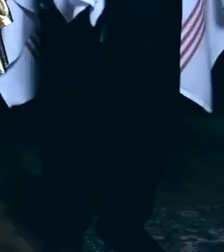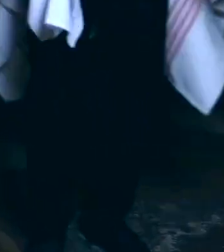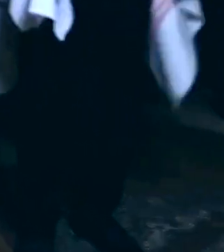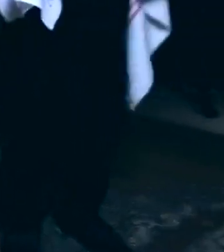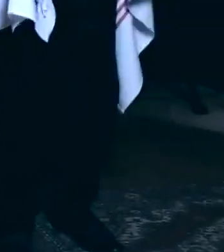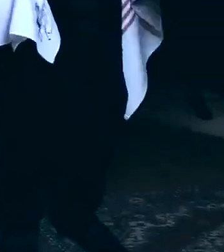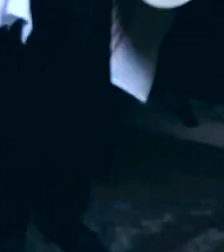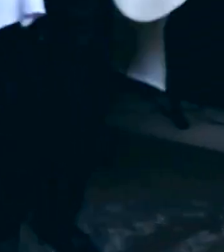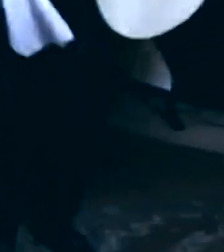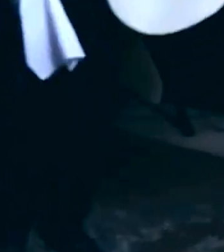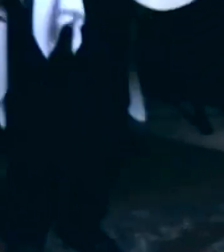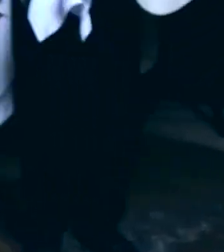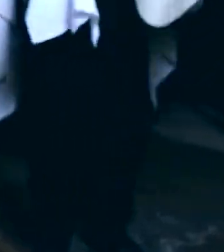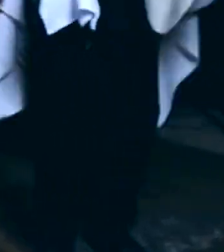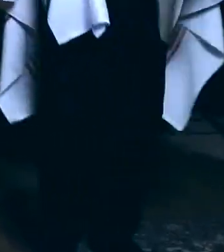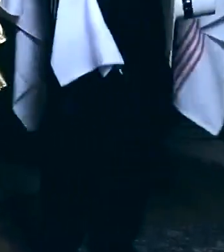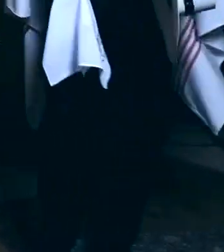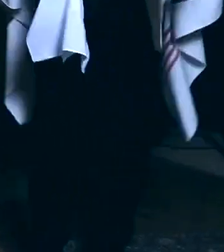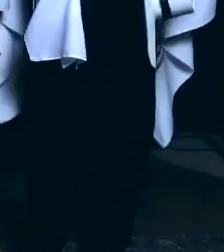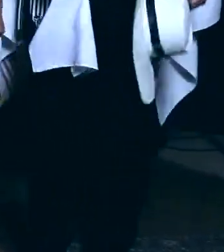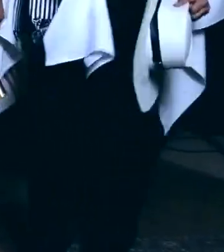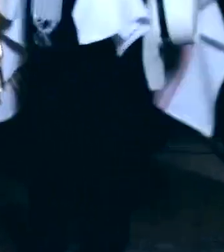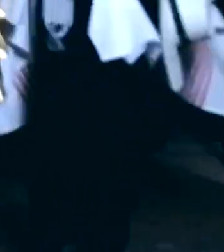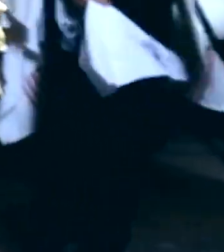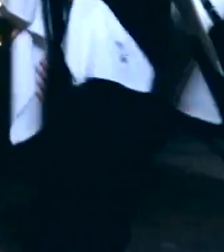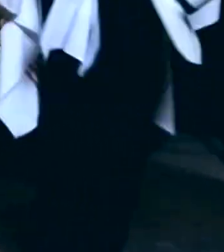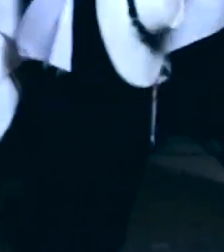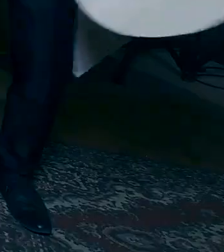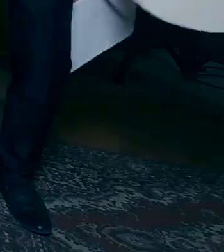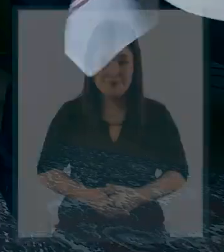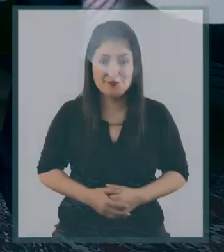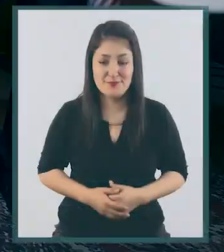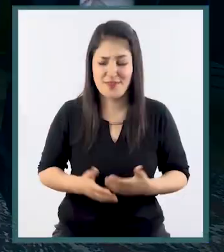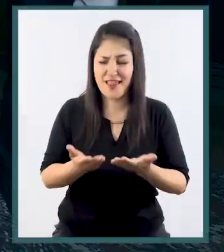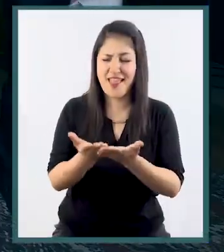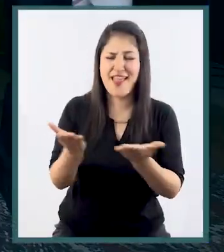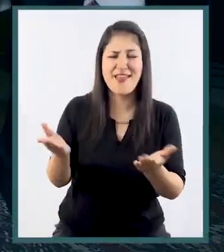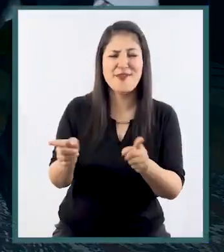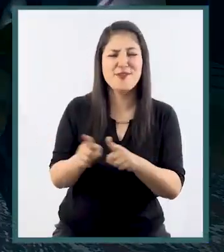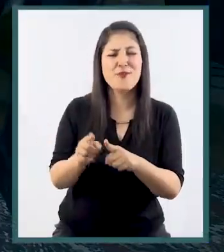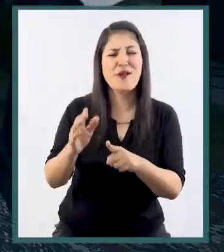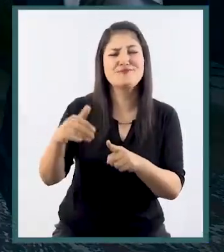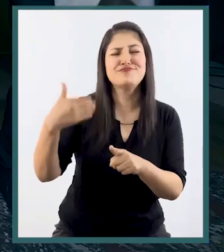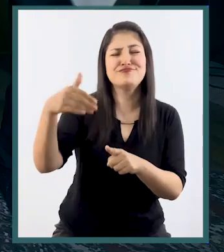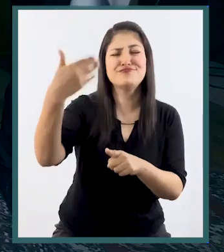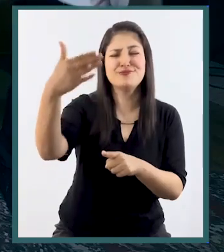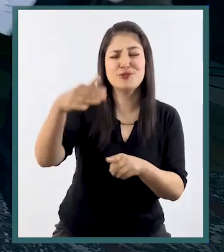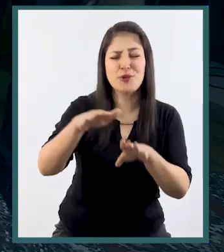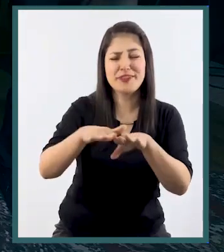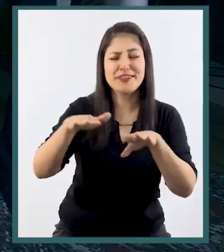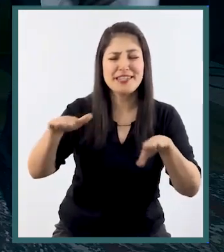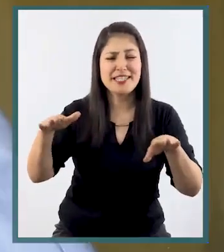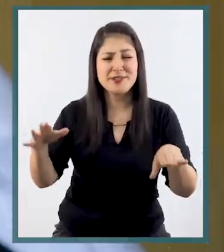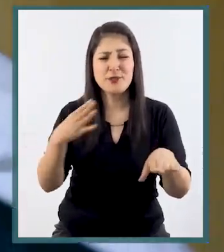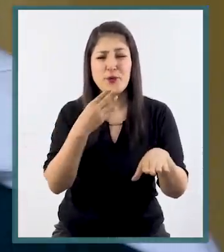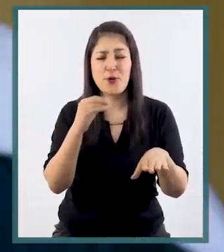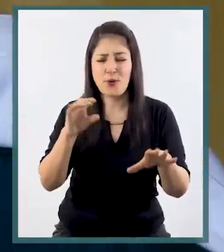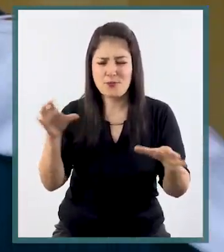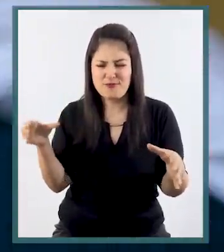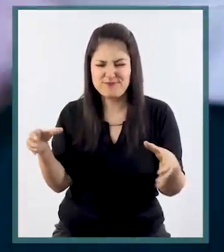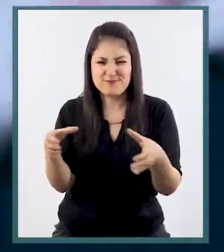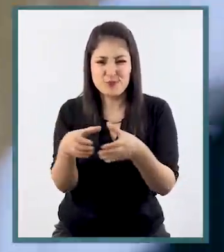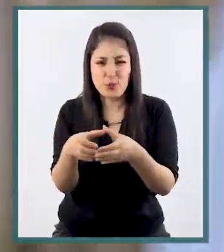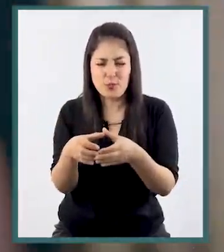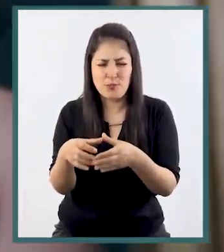Este es el futuro del Perú. un grupo de niños y adolescentes que se